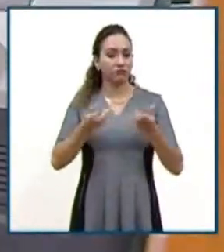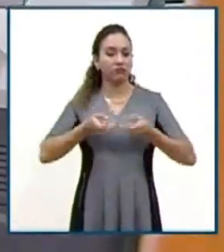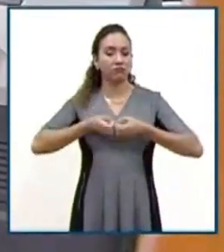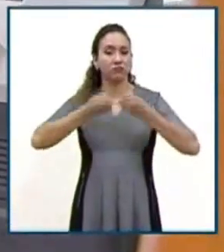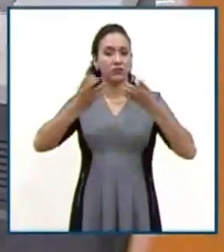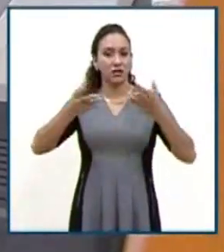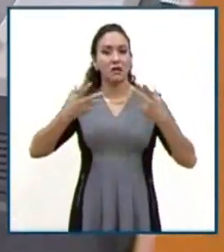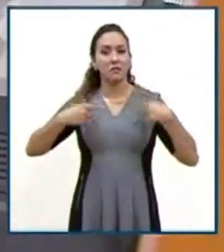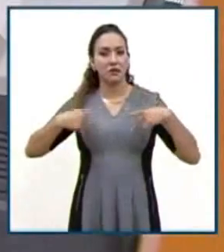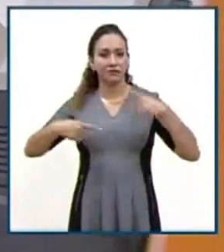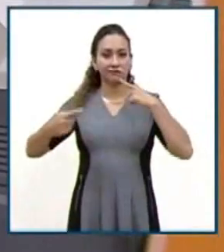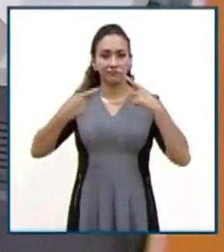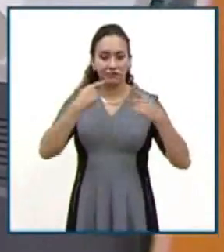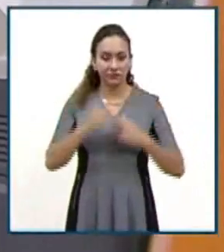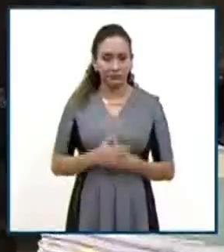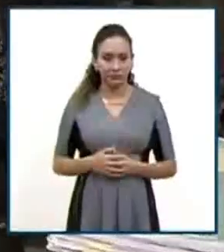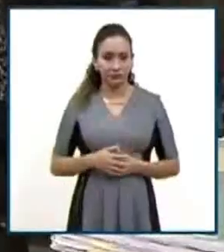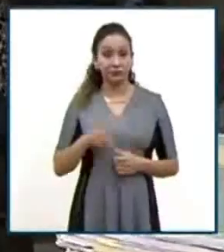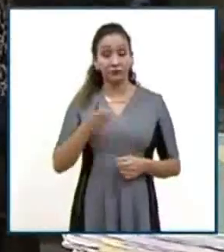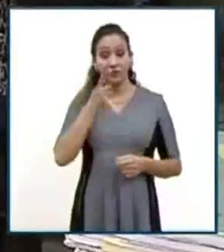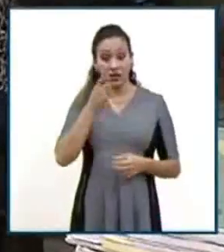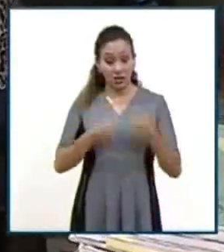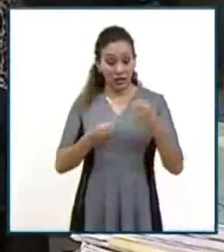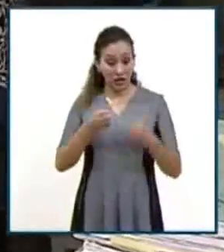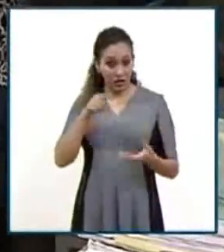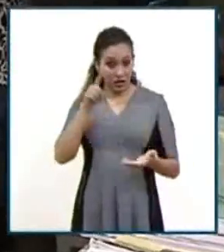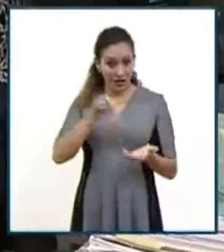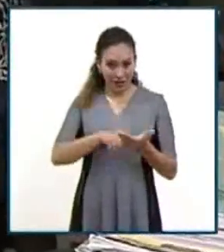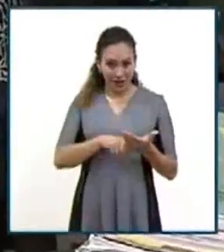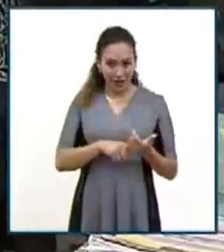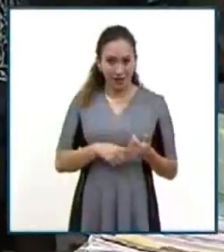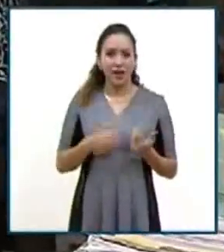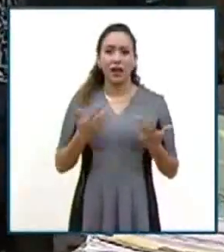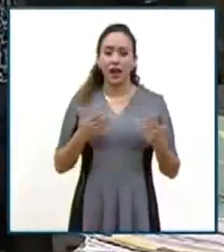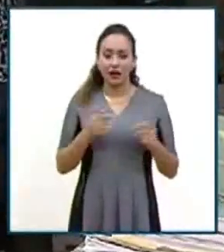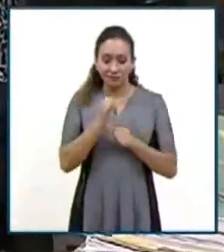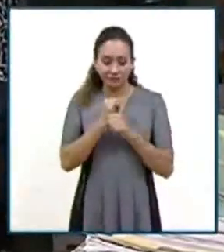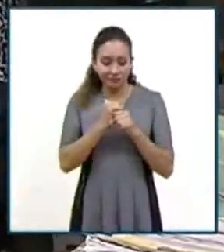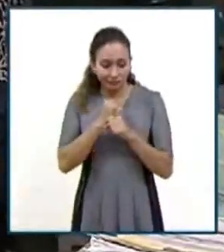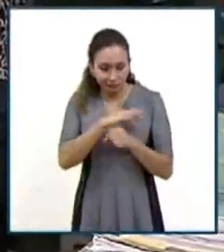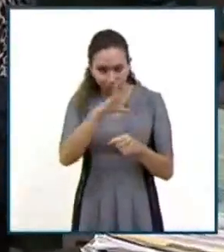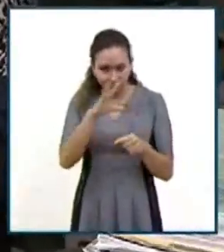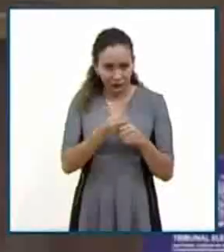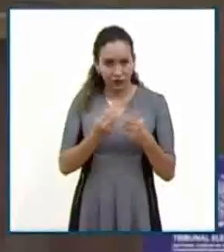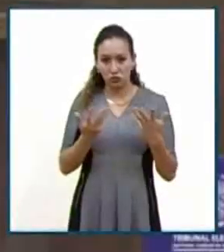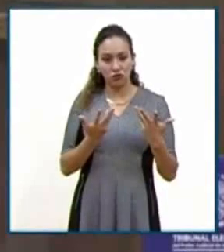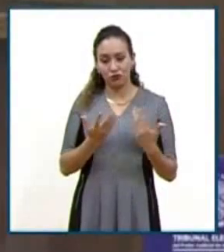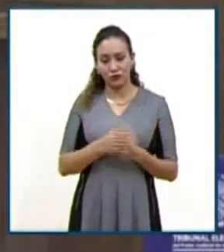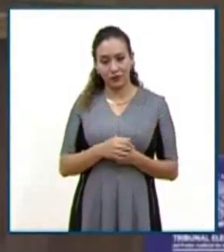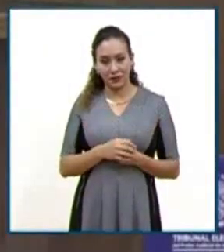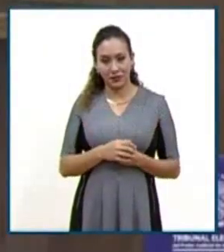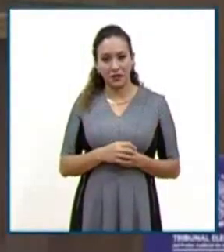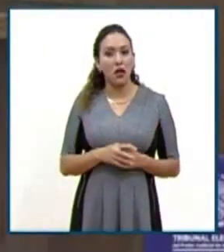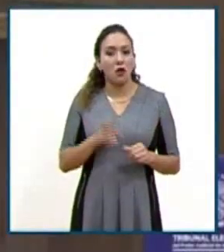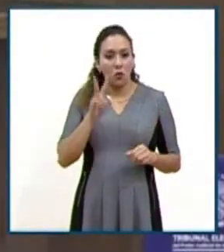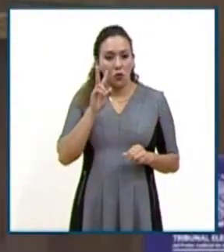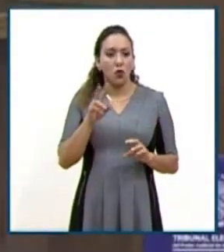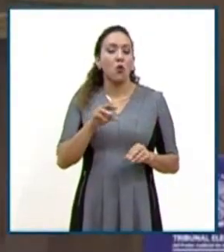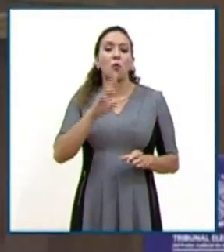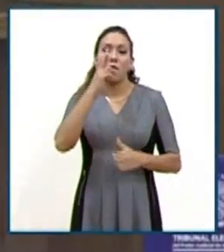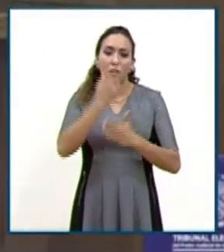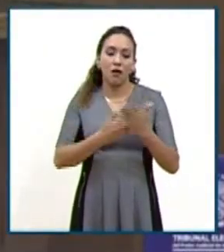político-electorales de las y los candidatos o candidatas independientes. La Sala Regional Guadalajara revocó